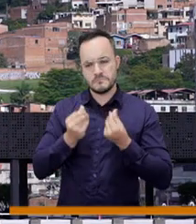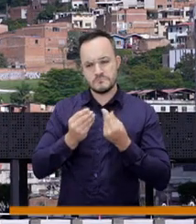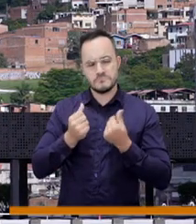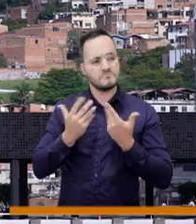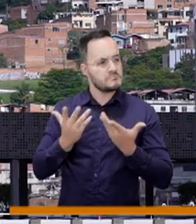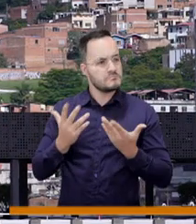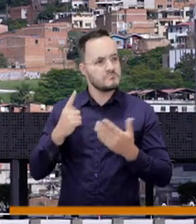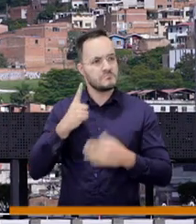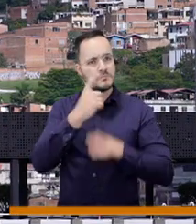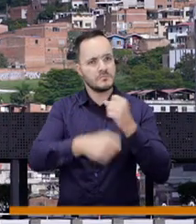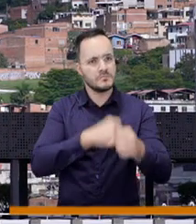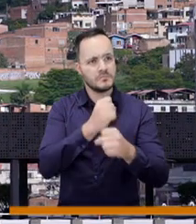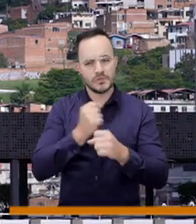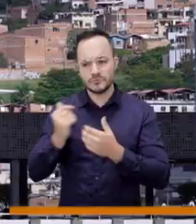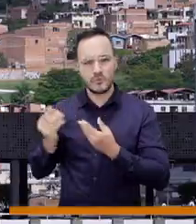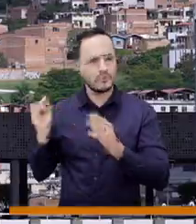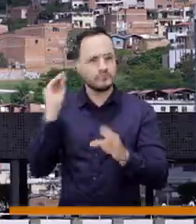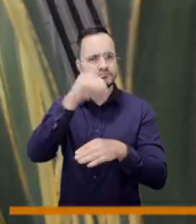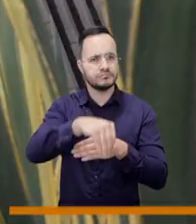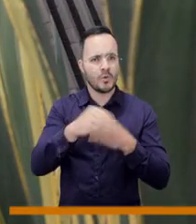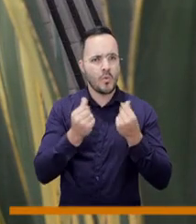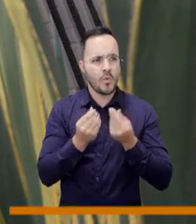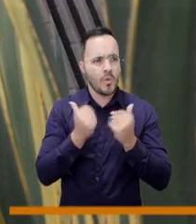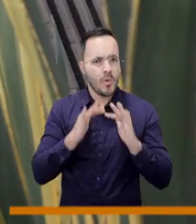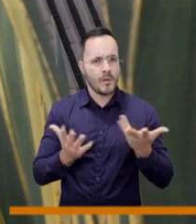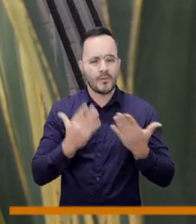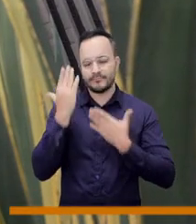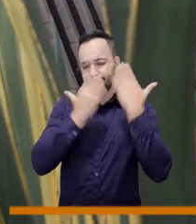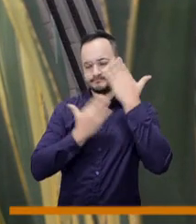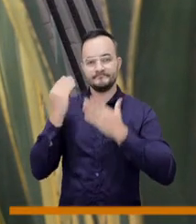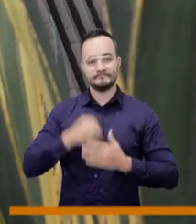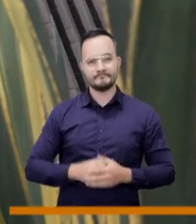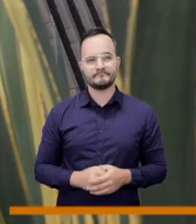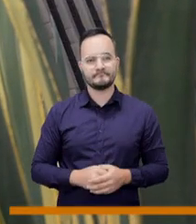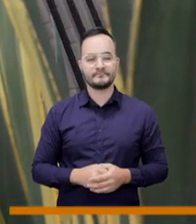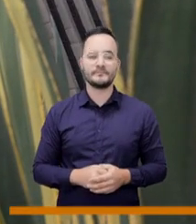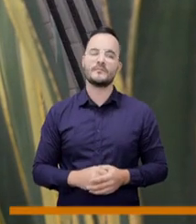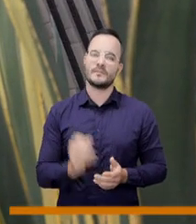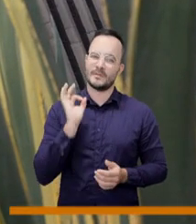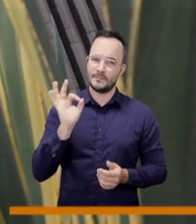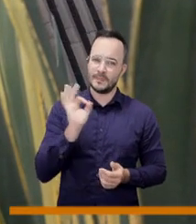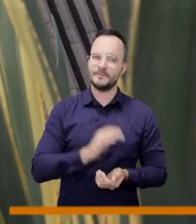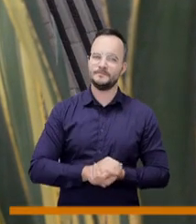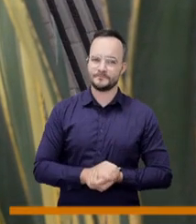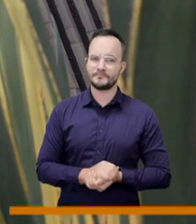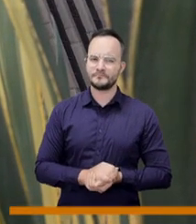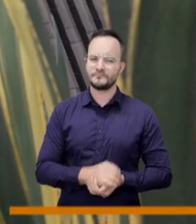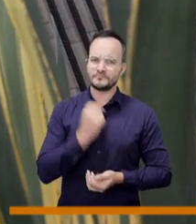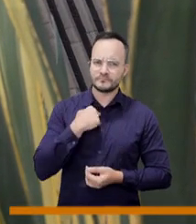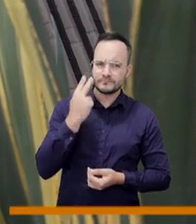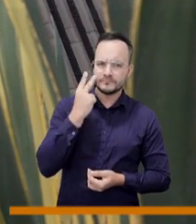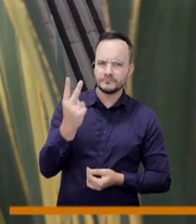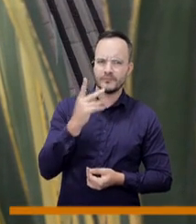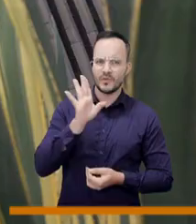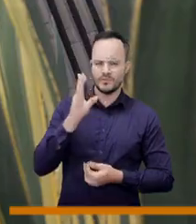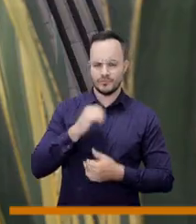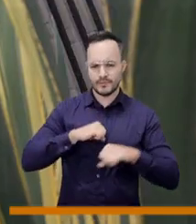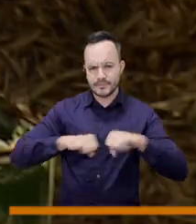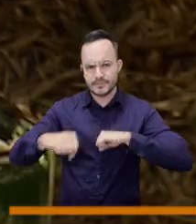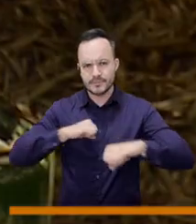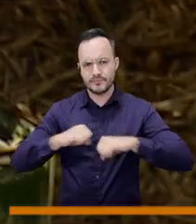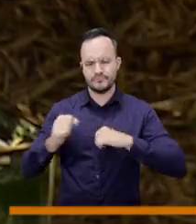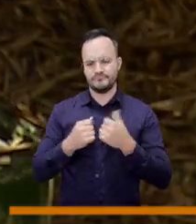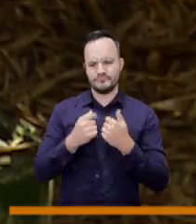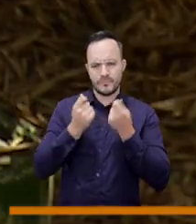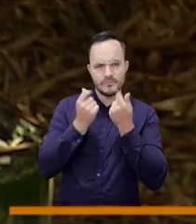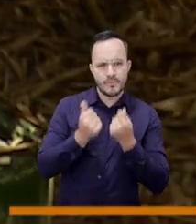en las últimas ordinarias, se discute el presupuesto para la vigencia siguiente. Muy bien, pues bueno, hay que decir también, concejal, que hay temas de